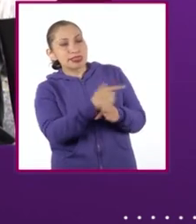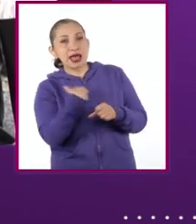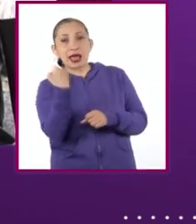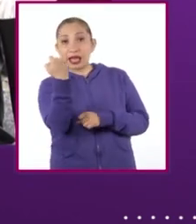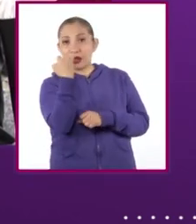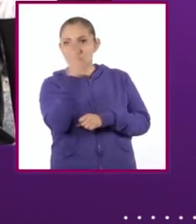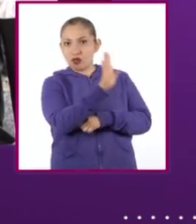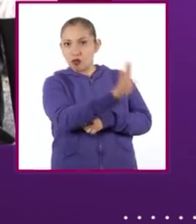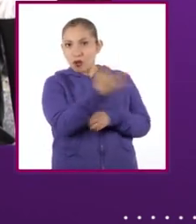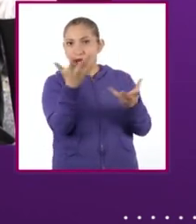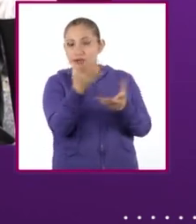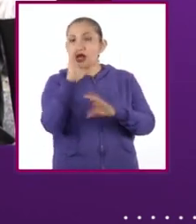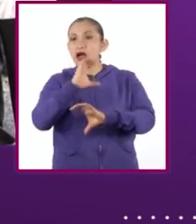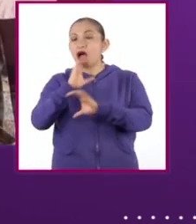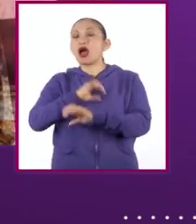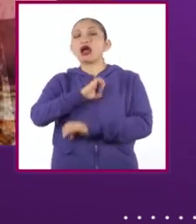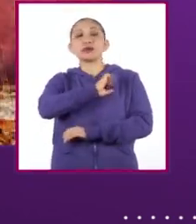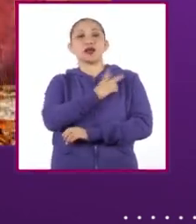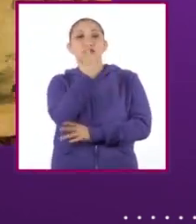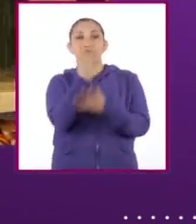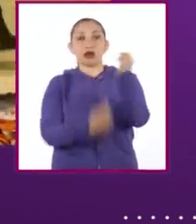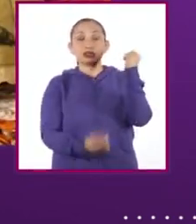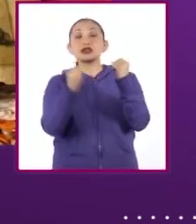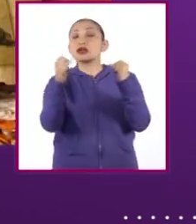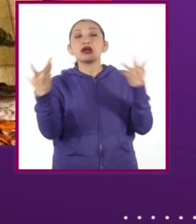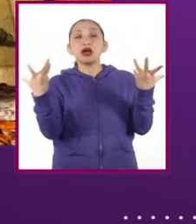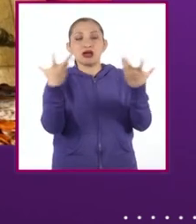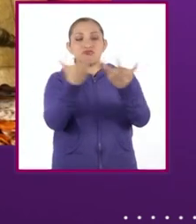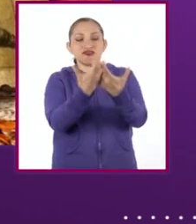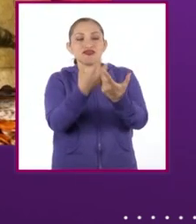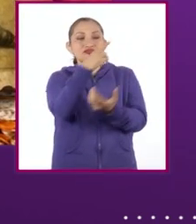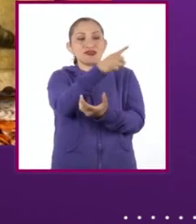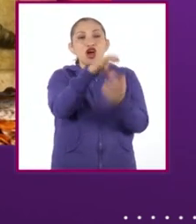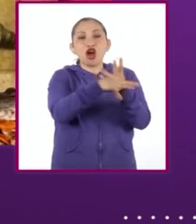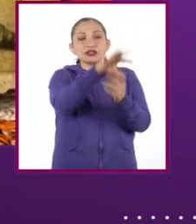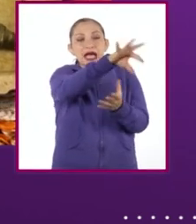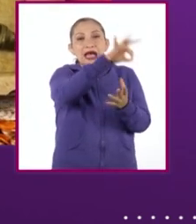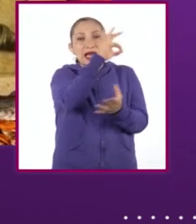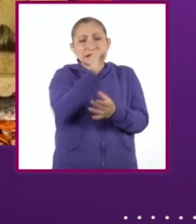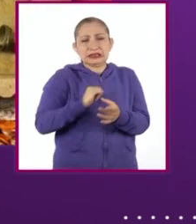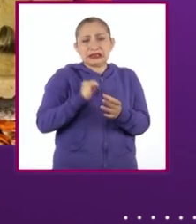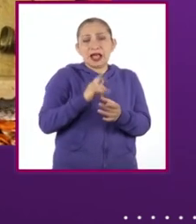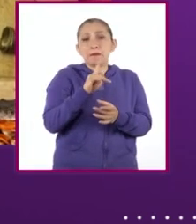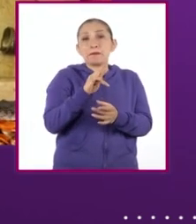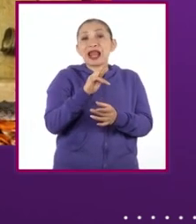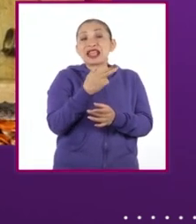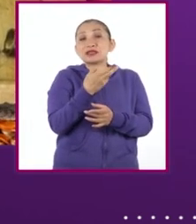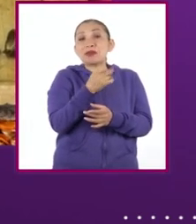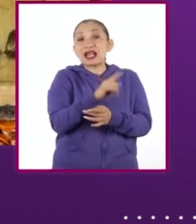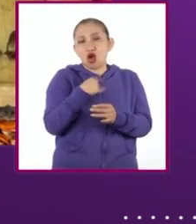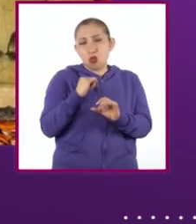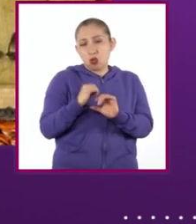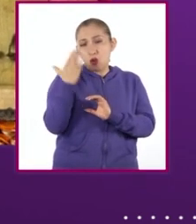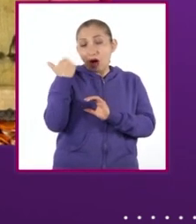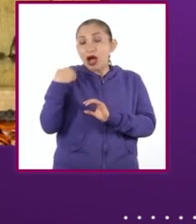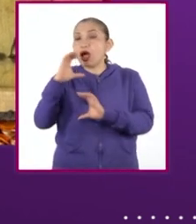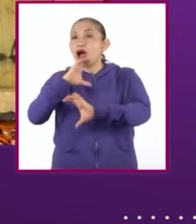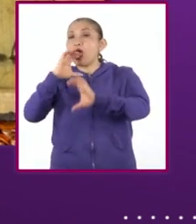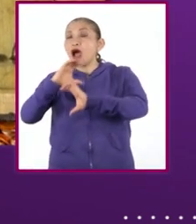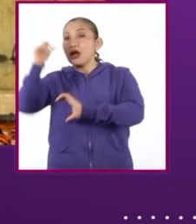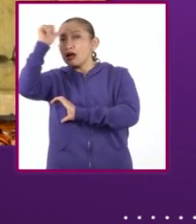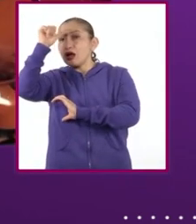lengua indígena como en español, y es resultado de la fusión de elementos de origen prehispánico con cantos religiosos de